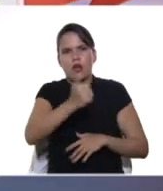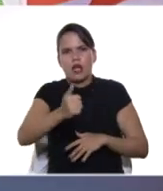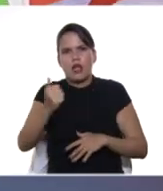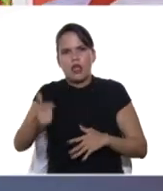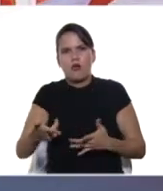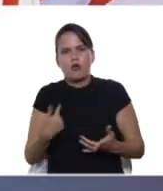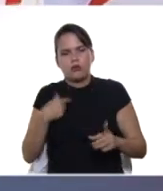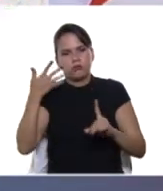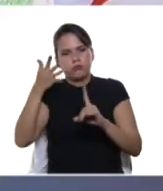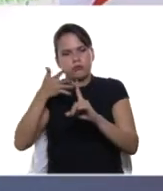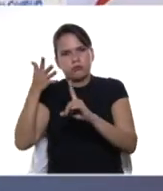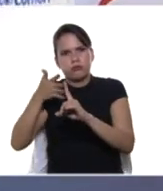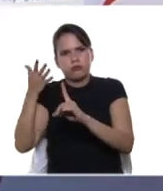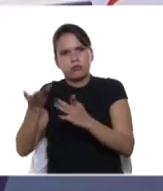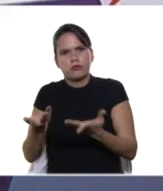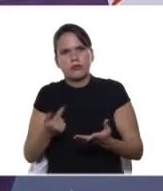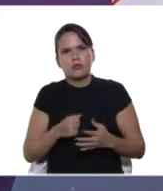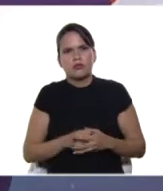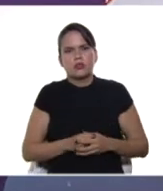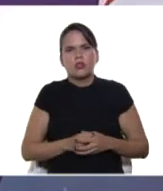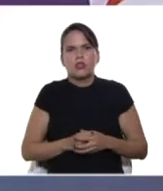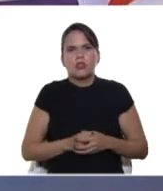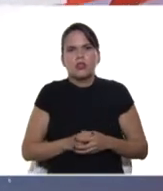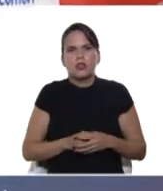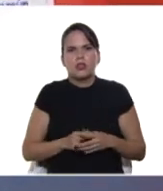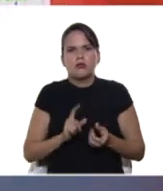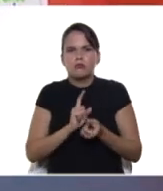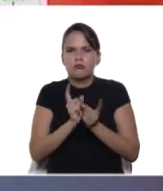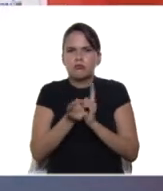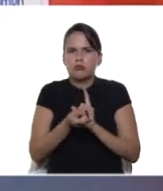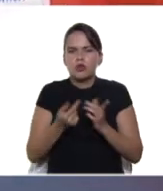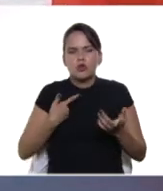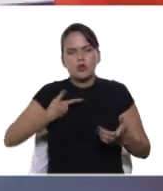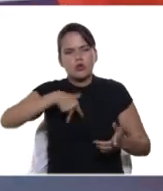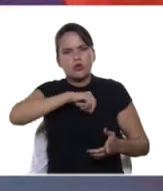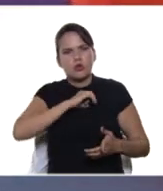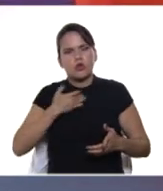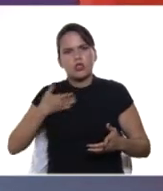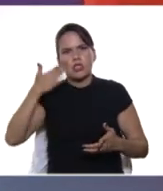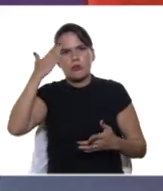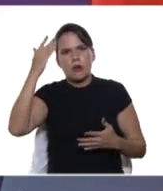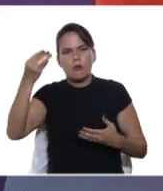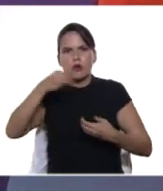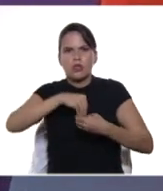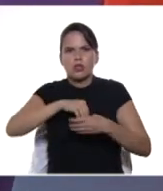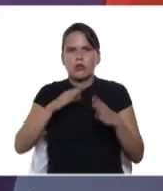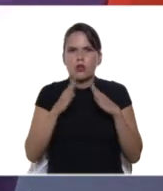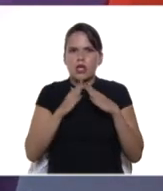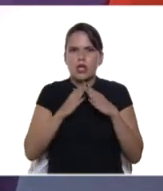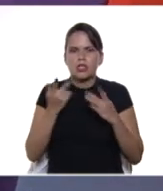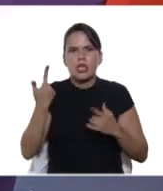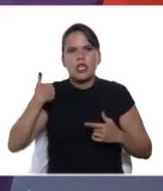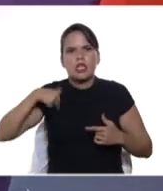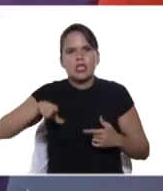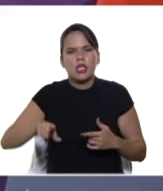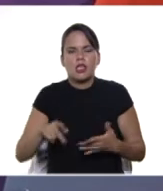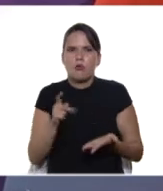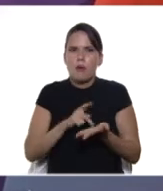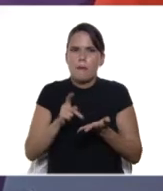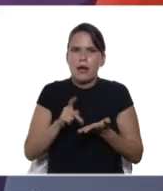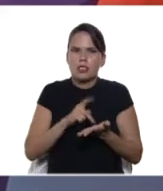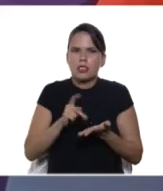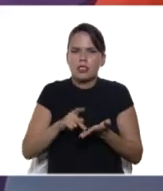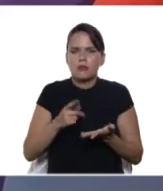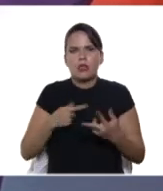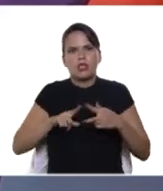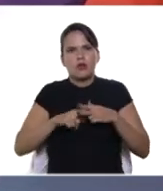de estas orientaciones, de estas recomendaciones, nosotros sepamos que dentro del hogar tenemos participantes de